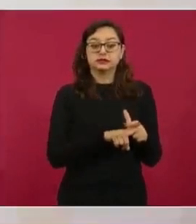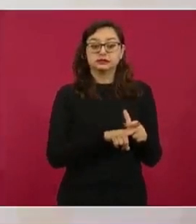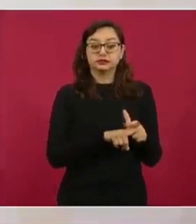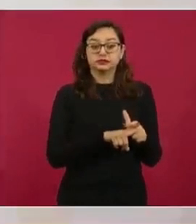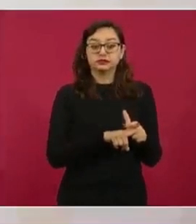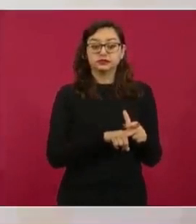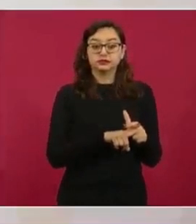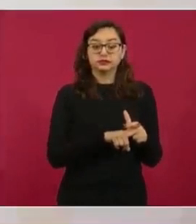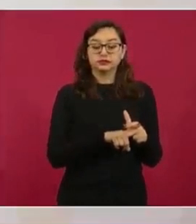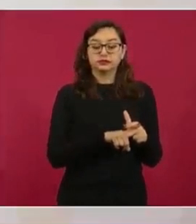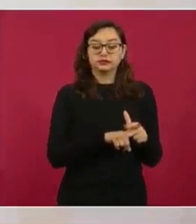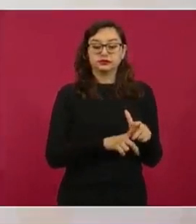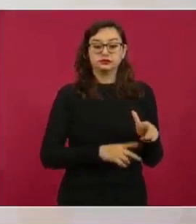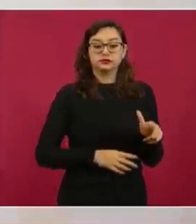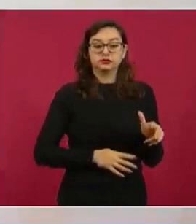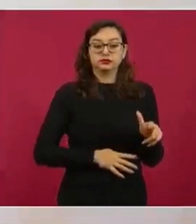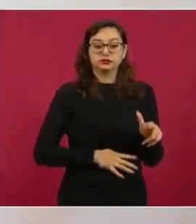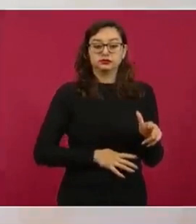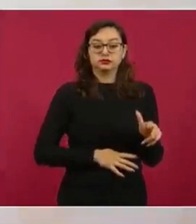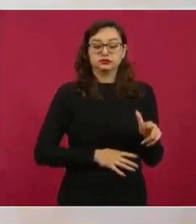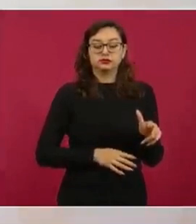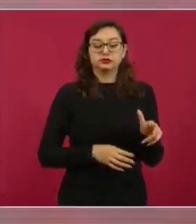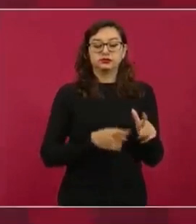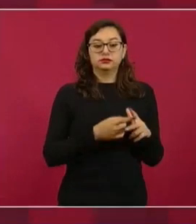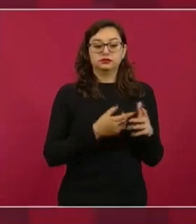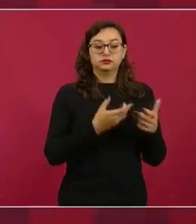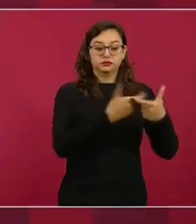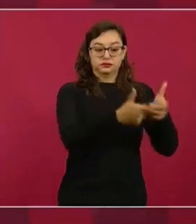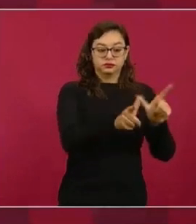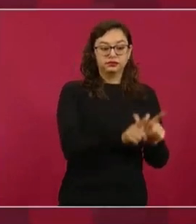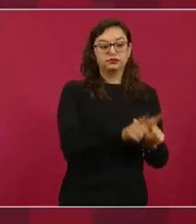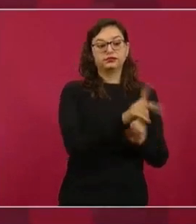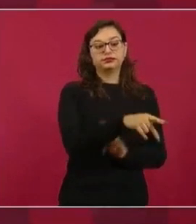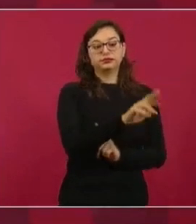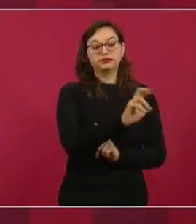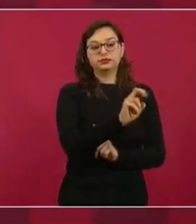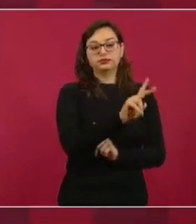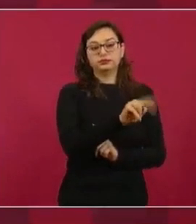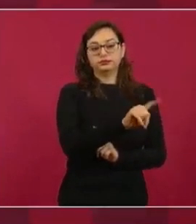los grupos de Krause y de Aguilar Camín.